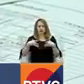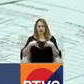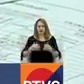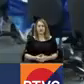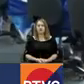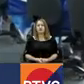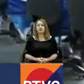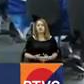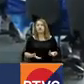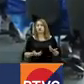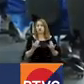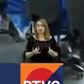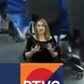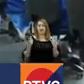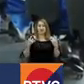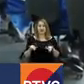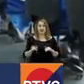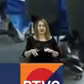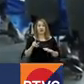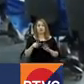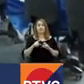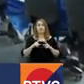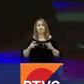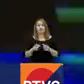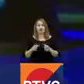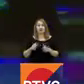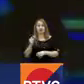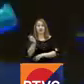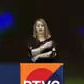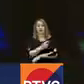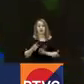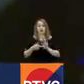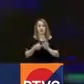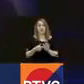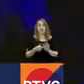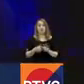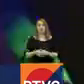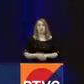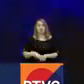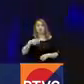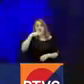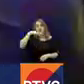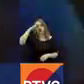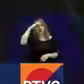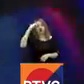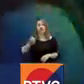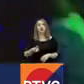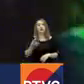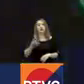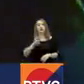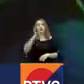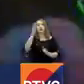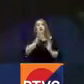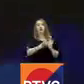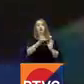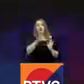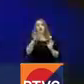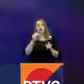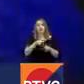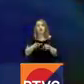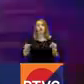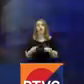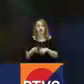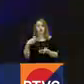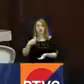llegó el momento de presentar el carné de vacunación en medellín 3500 sitios de rumba están listos para